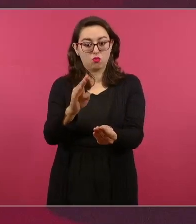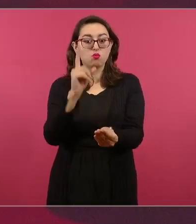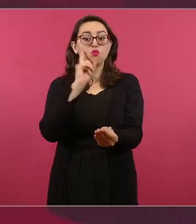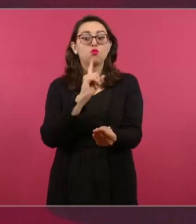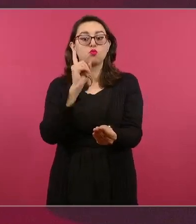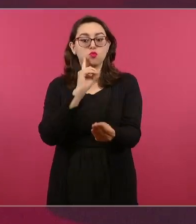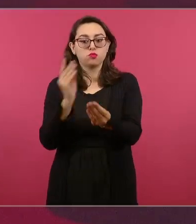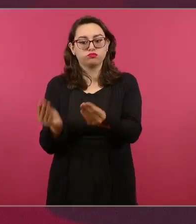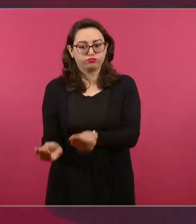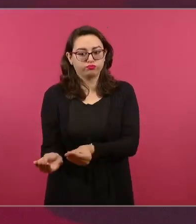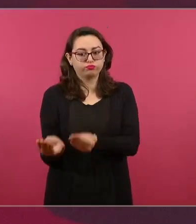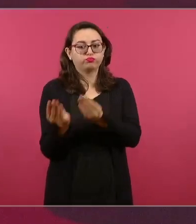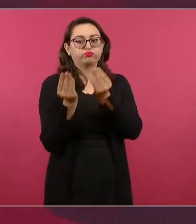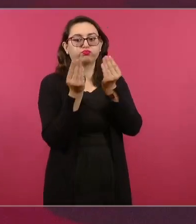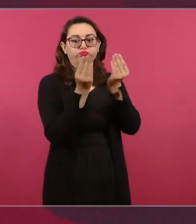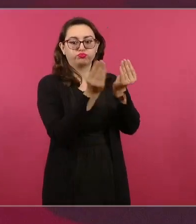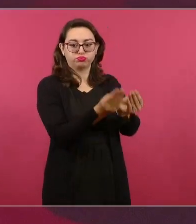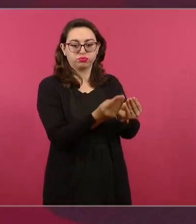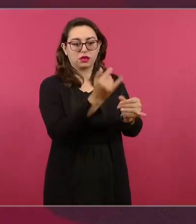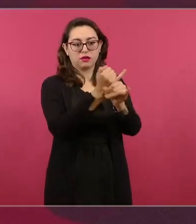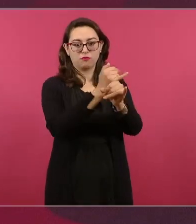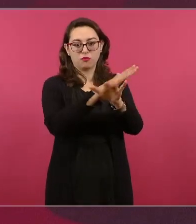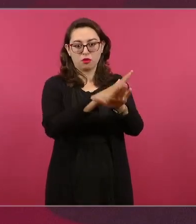El informe y todos los anexos.